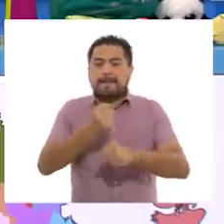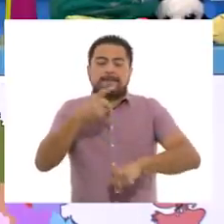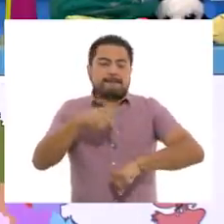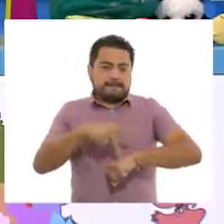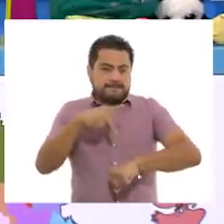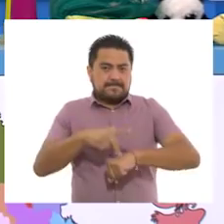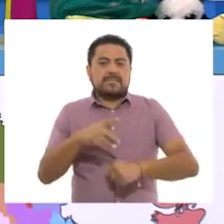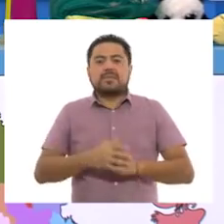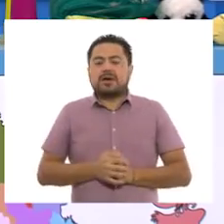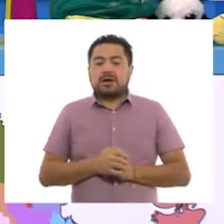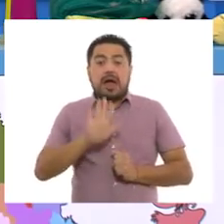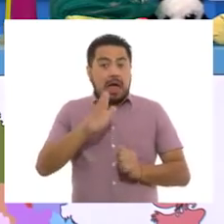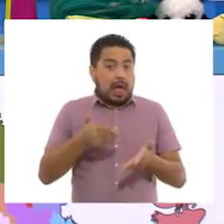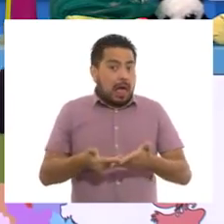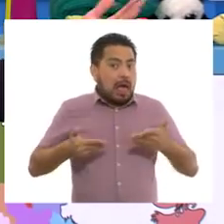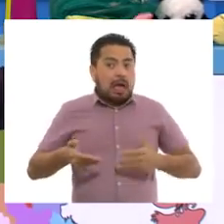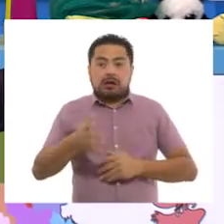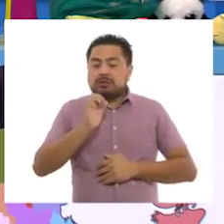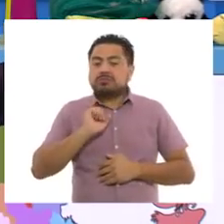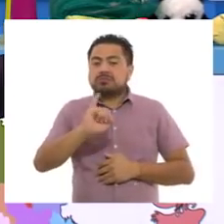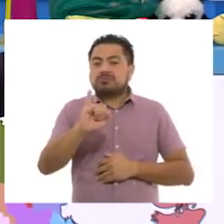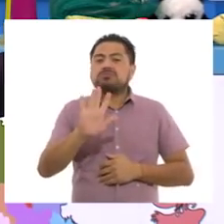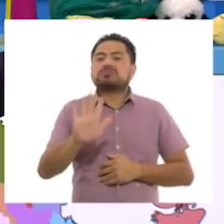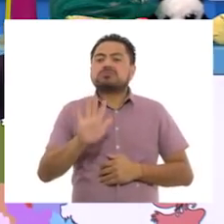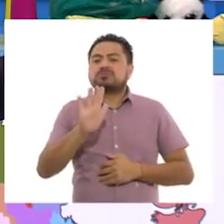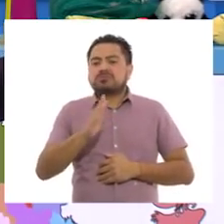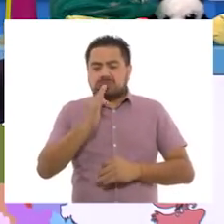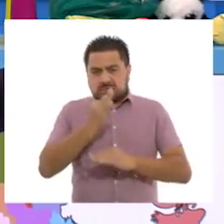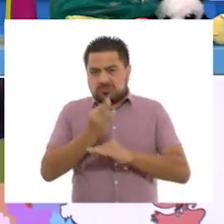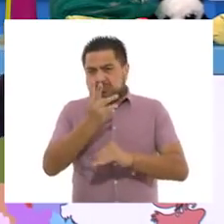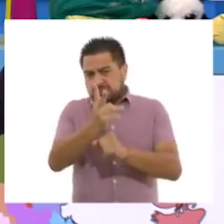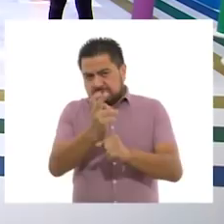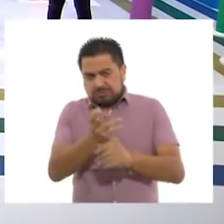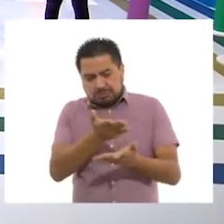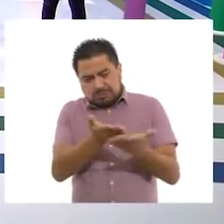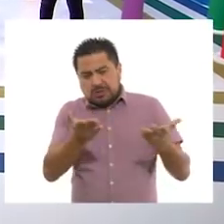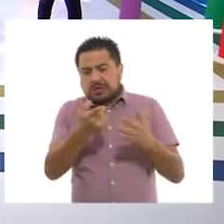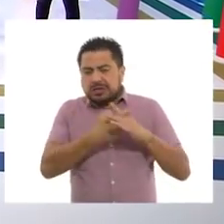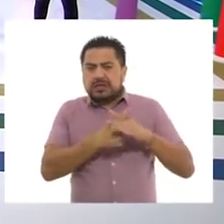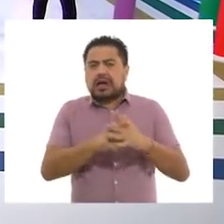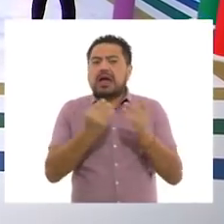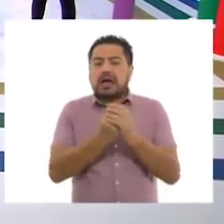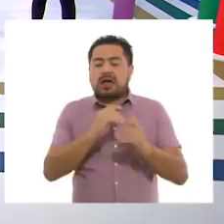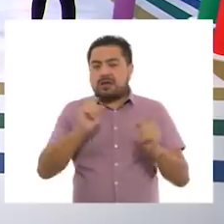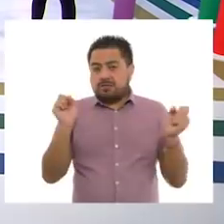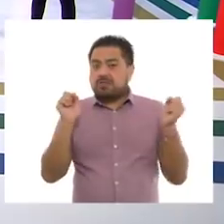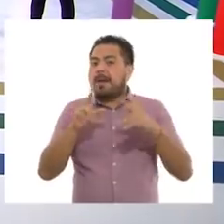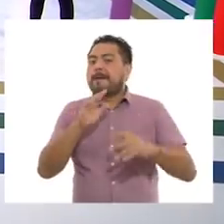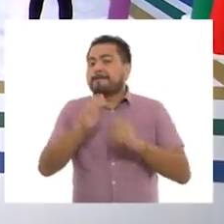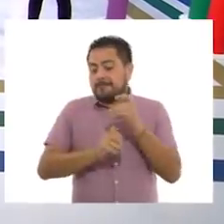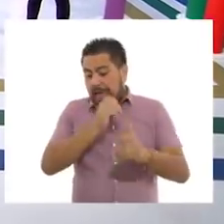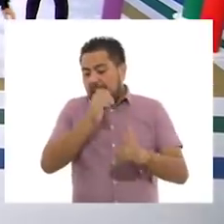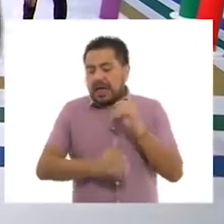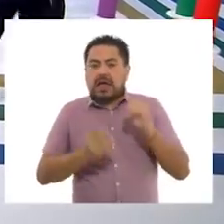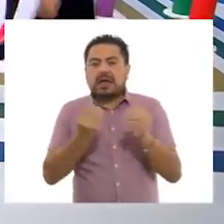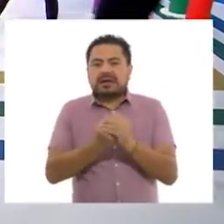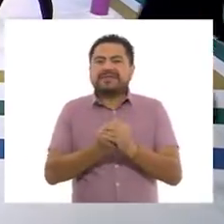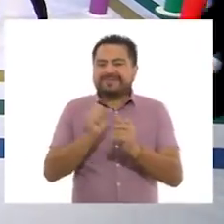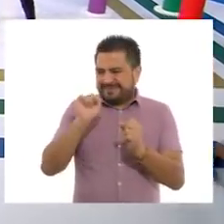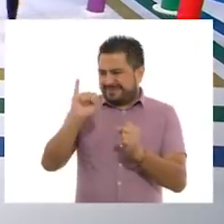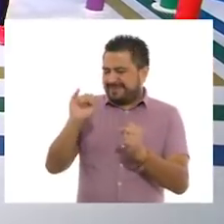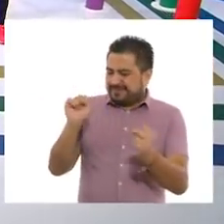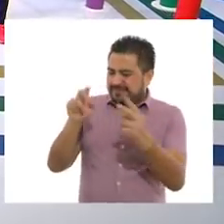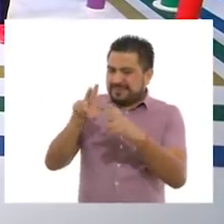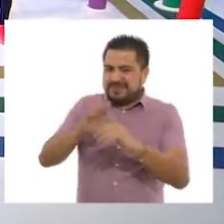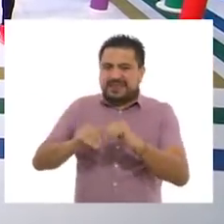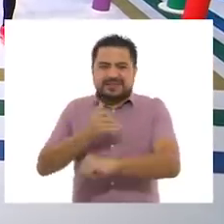primaria. Y ahora sí, yo los dejo para que ustedes inicien su sesión y los veo al final. Me parece hasta perfecto. Luego. Le vemos al ratito. Bye.